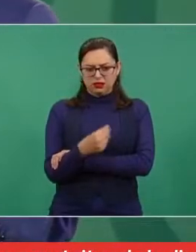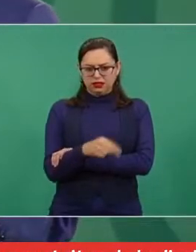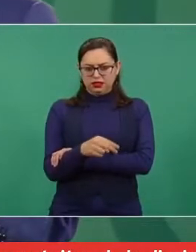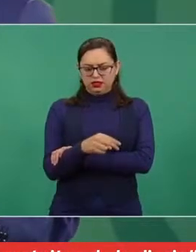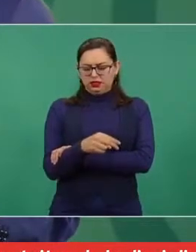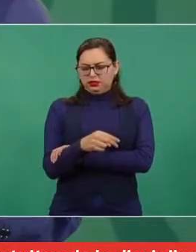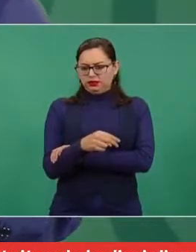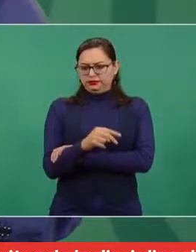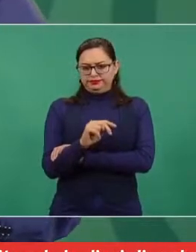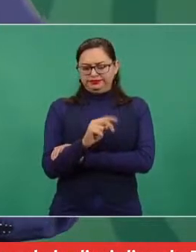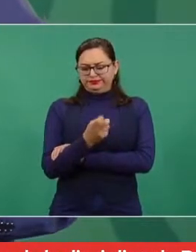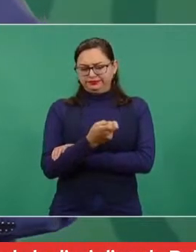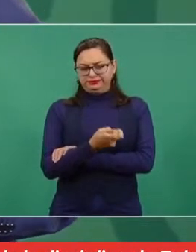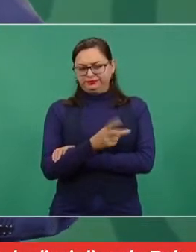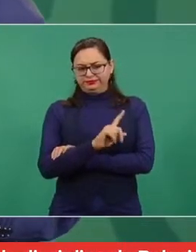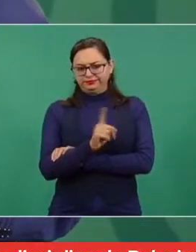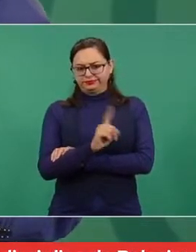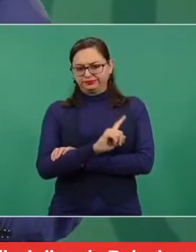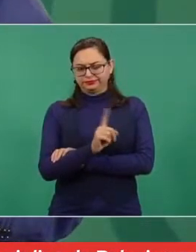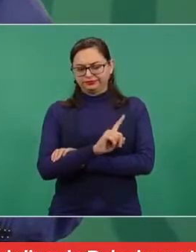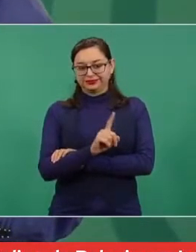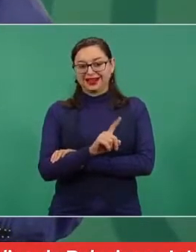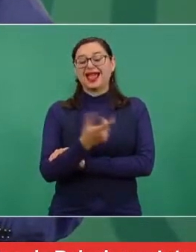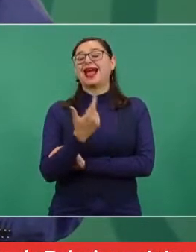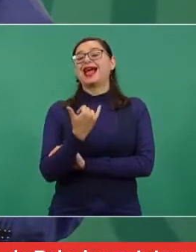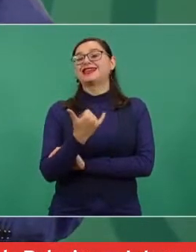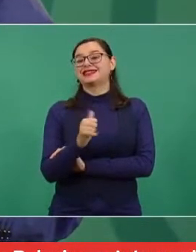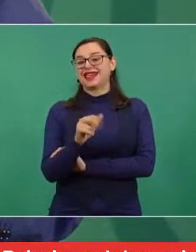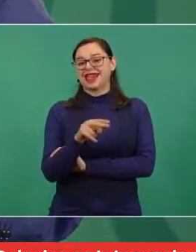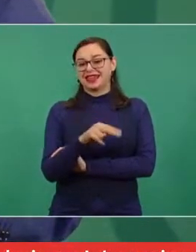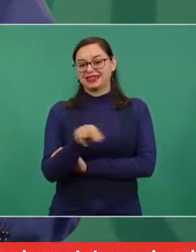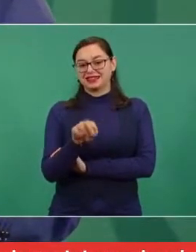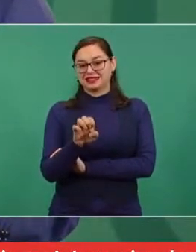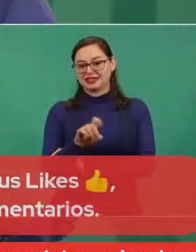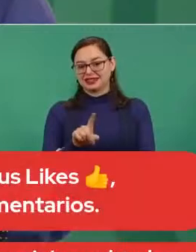No, Yáñez.